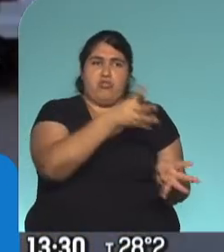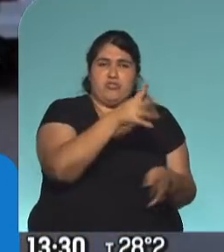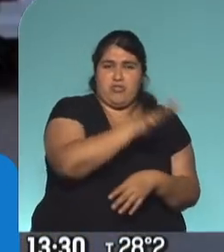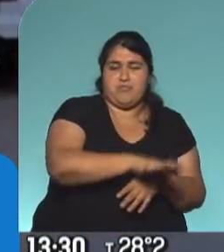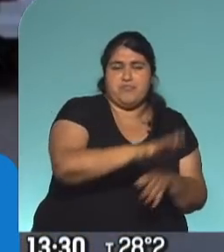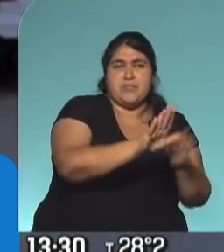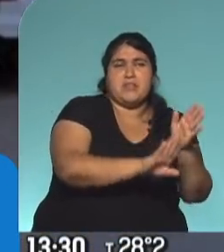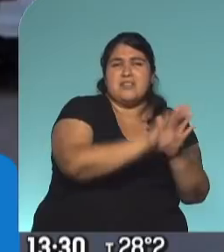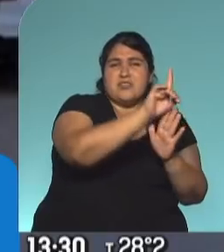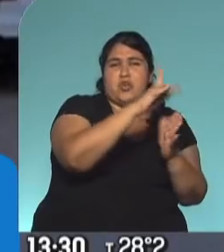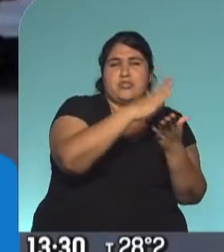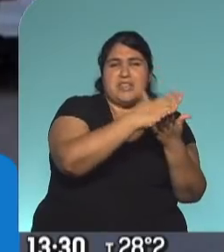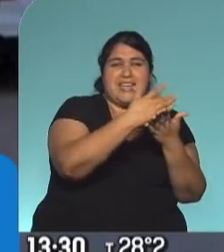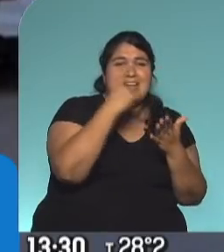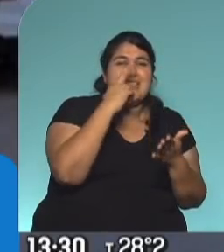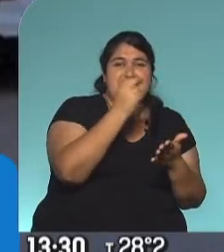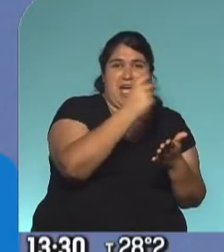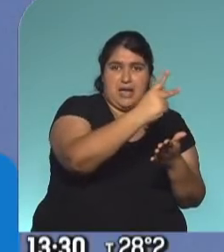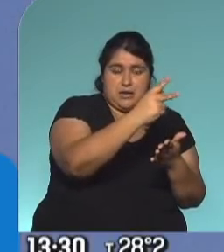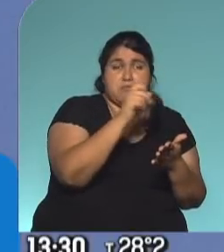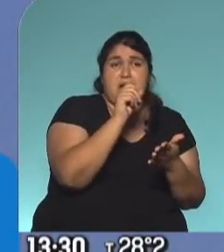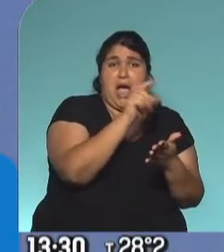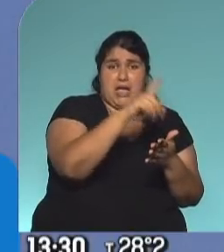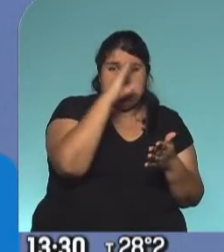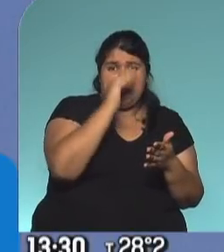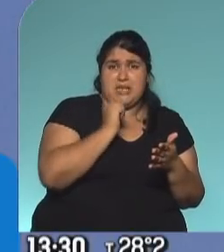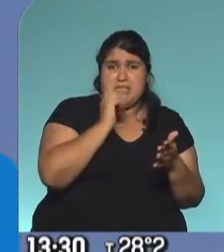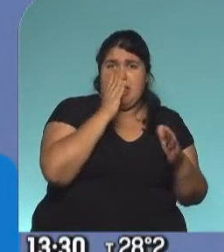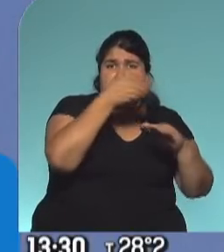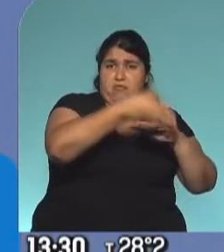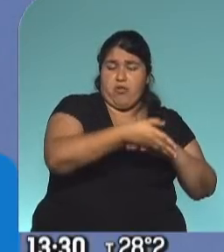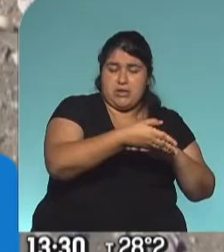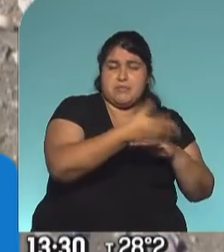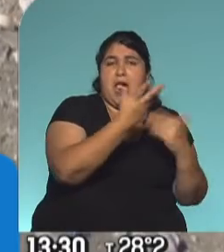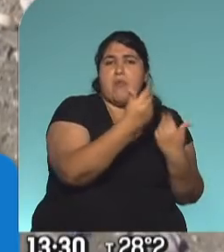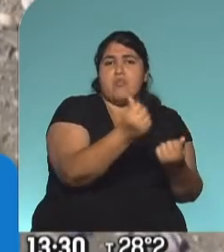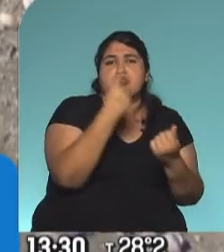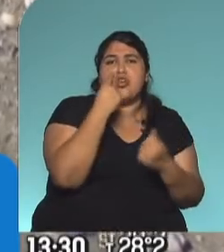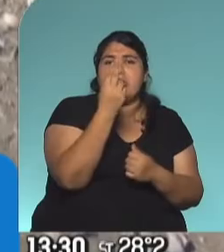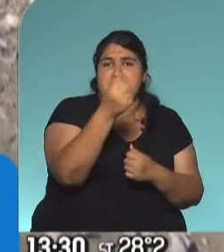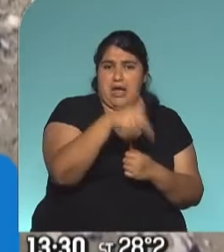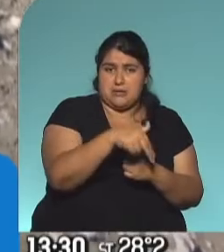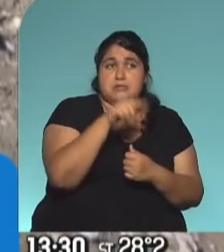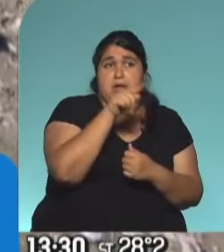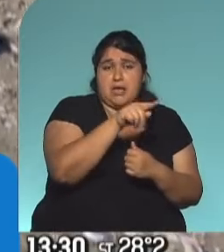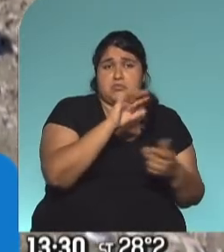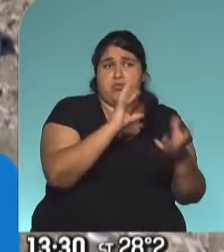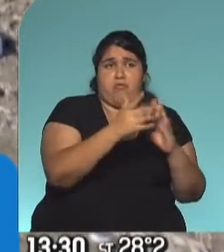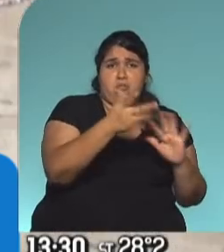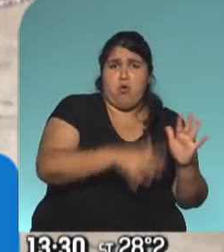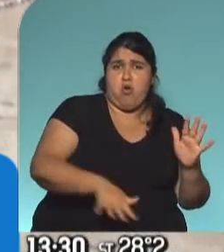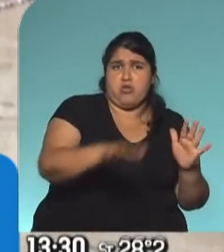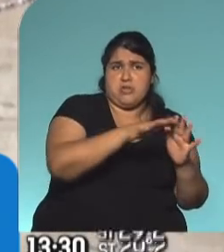con Irak, que fue a una milicia iraquí apoyada por Irán, lo cual, genera un contexto